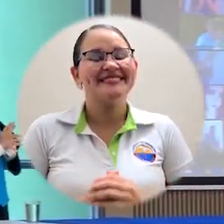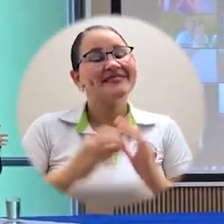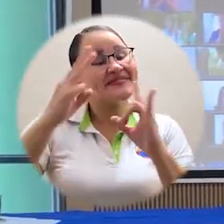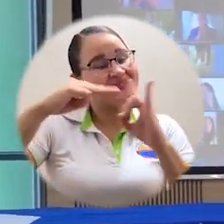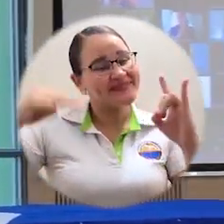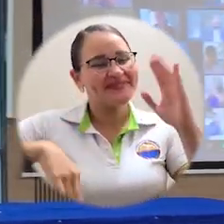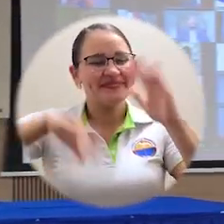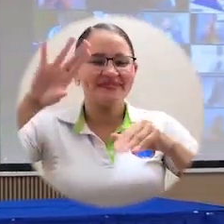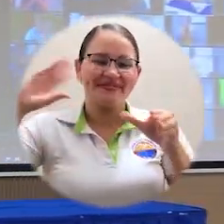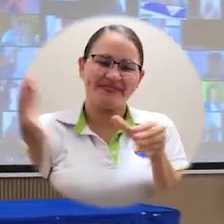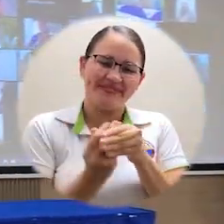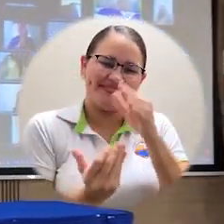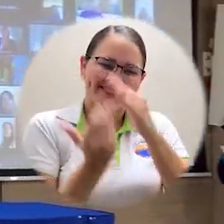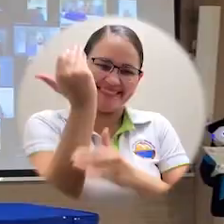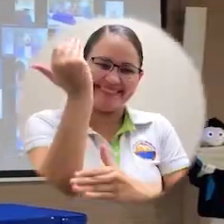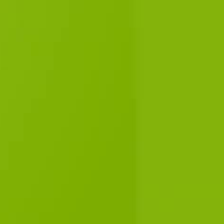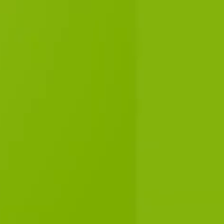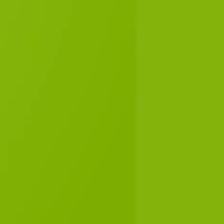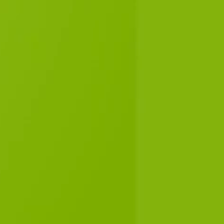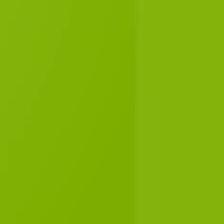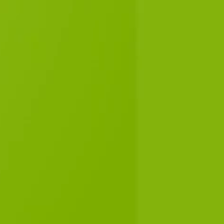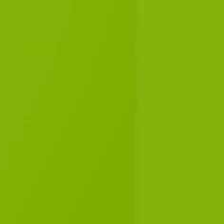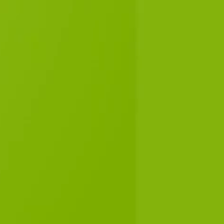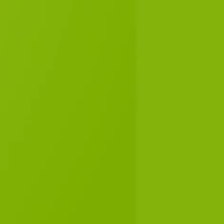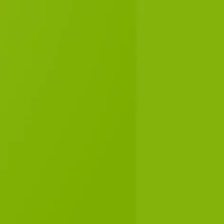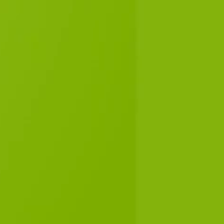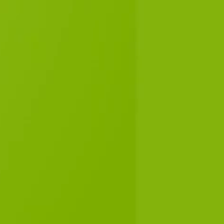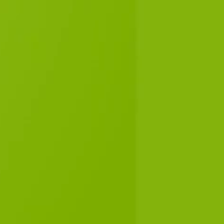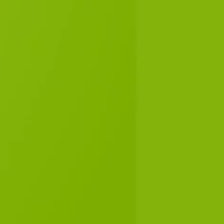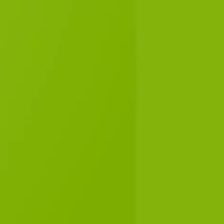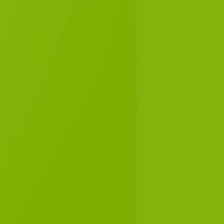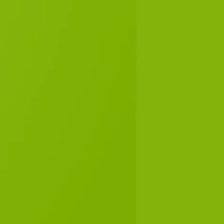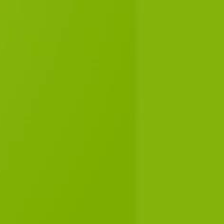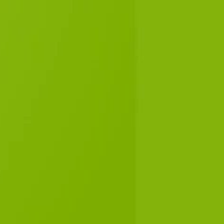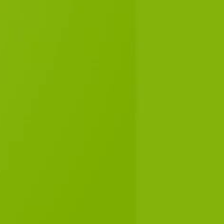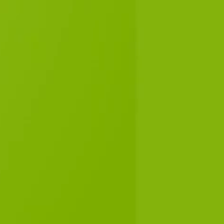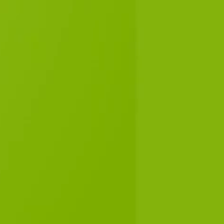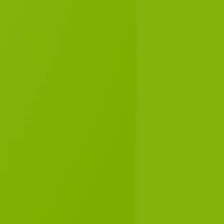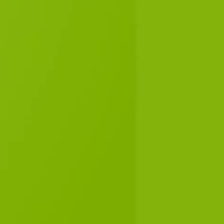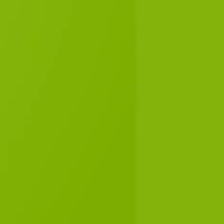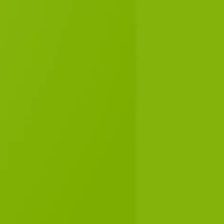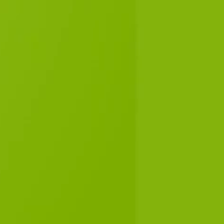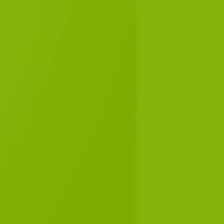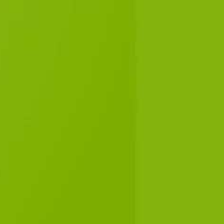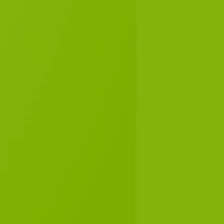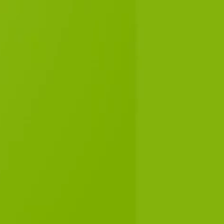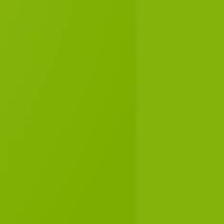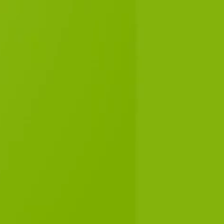Universidad del Magdalena, más incluyente e innovadora.